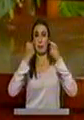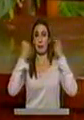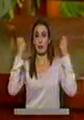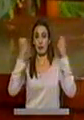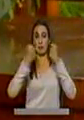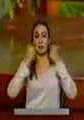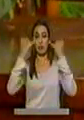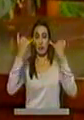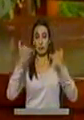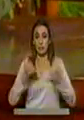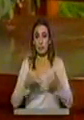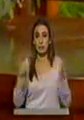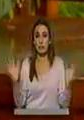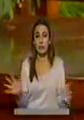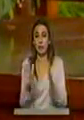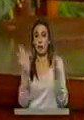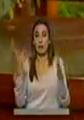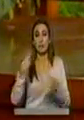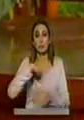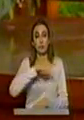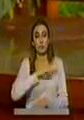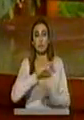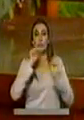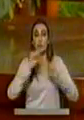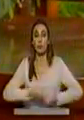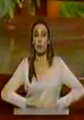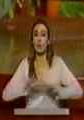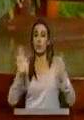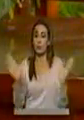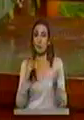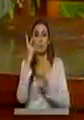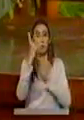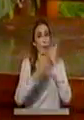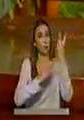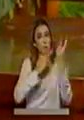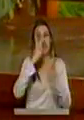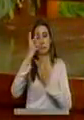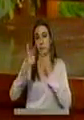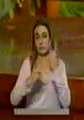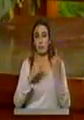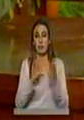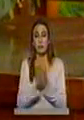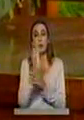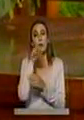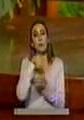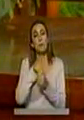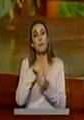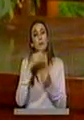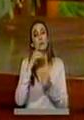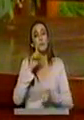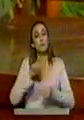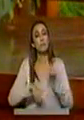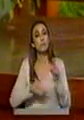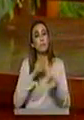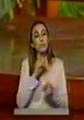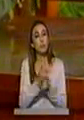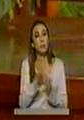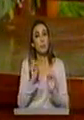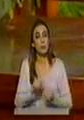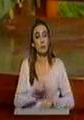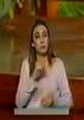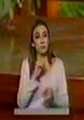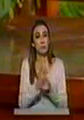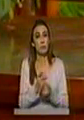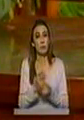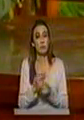para incentivar a que nosotros visitemos a nuestro país. Ajá. Internamente. Y sí ha dado resultados desde mi punto de vista, porque